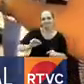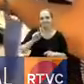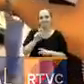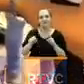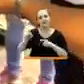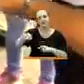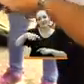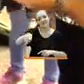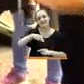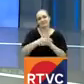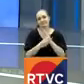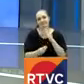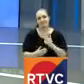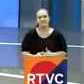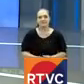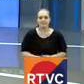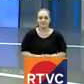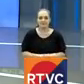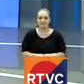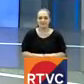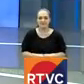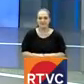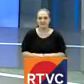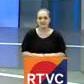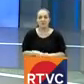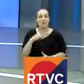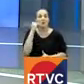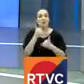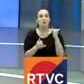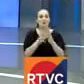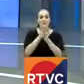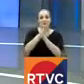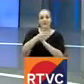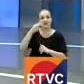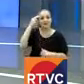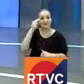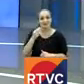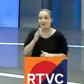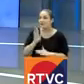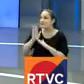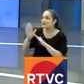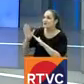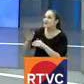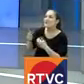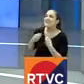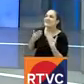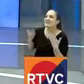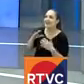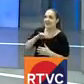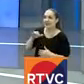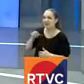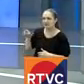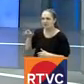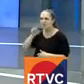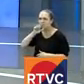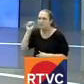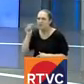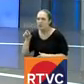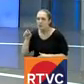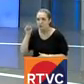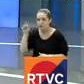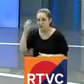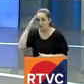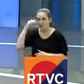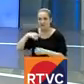más lo necesiten. Y vamos a cerrar con una historia de su tierra, José Fernando, pero le pregunto, ¿usted qué tan bien